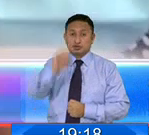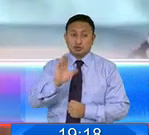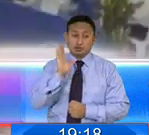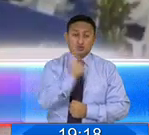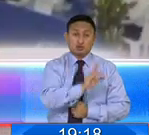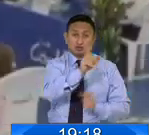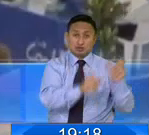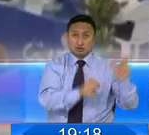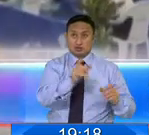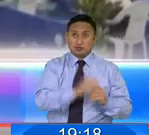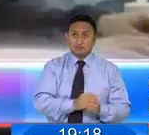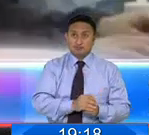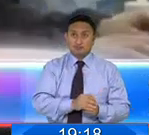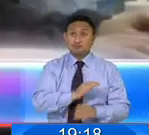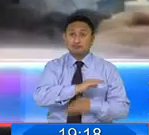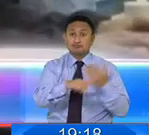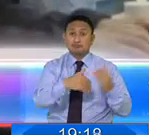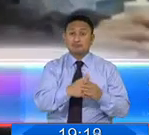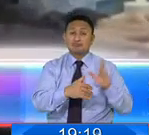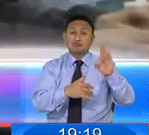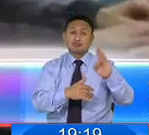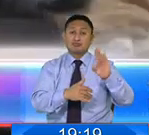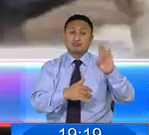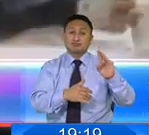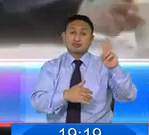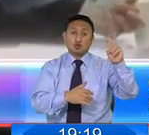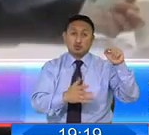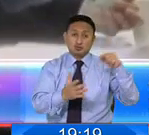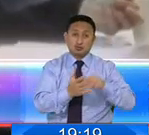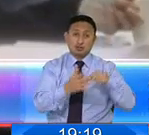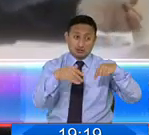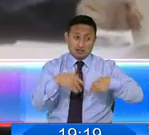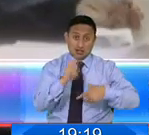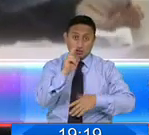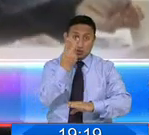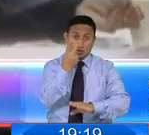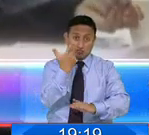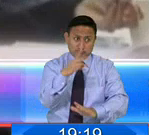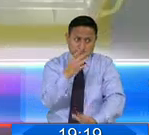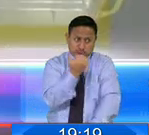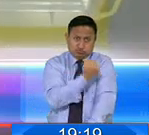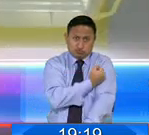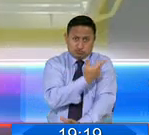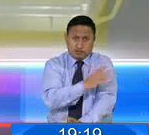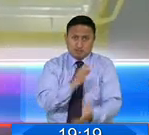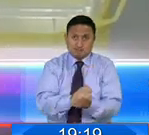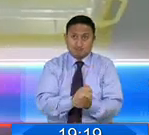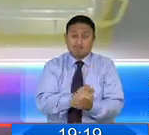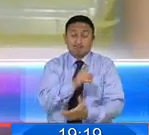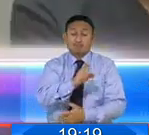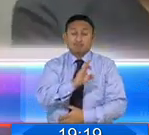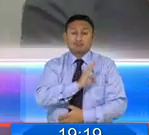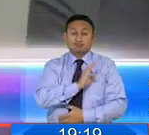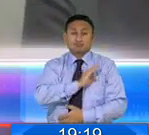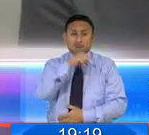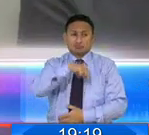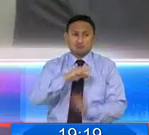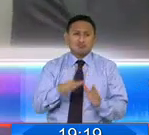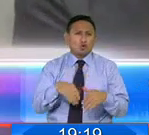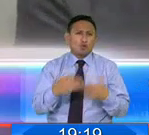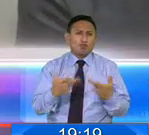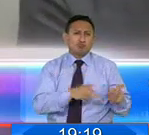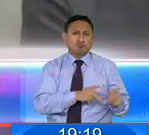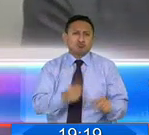población. De todos ellos, 772 mil ya han recibido incluso la segunda dosis. Según varios expertos, las claves de esta campaña